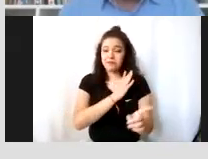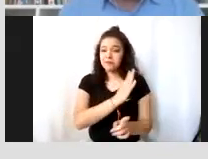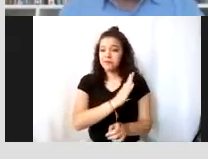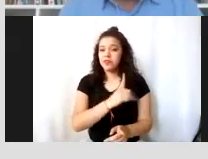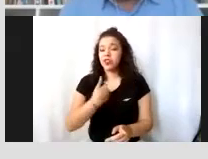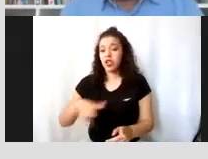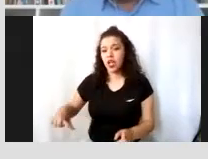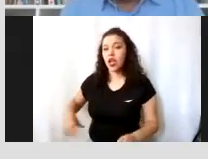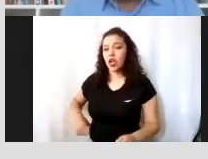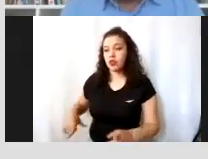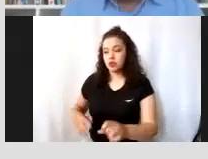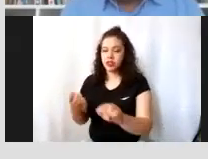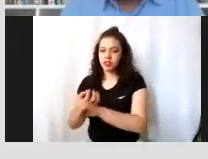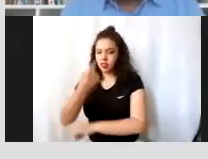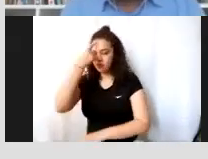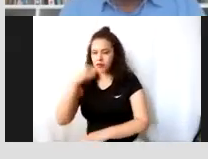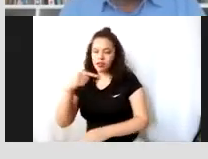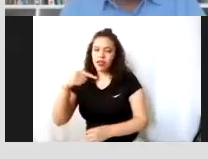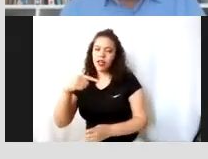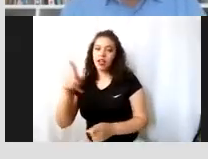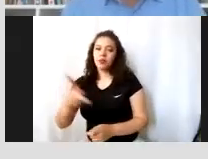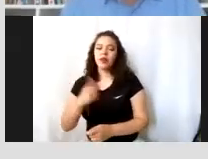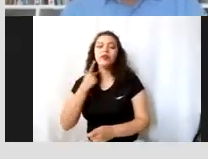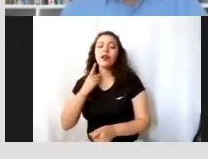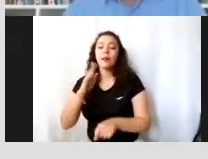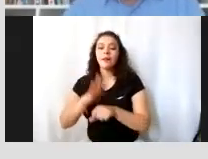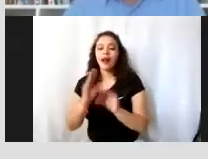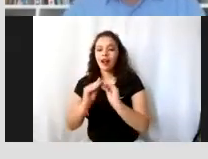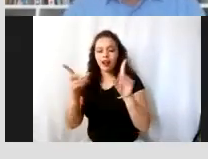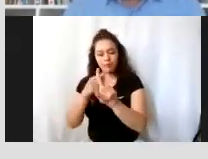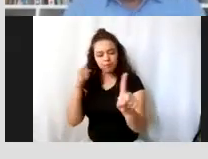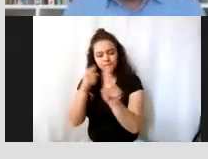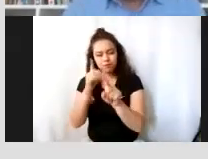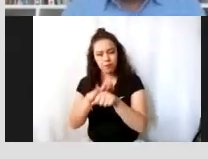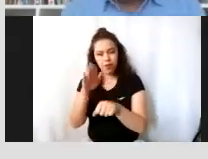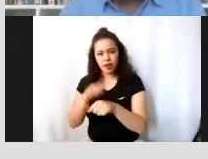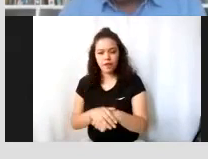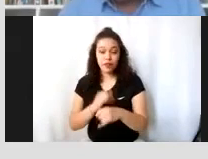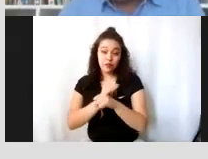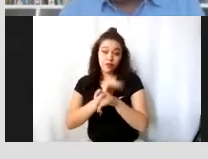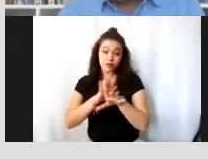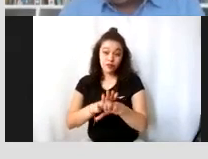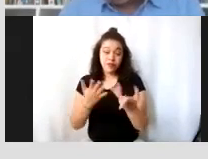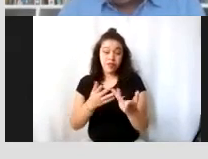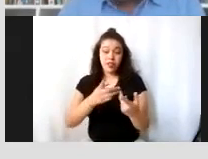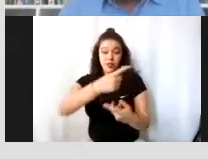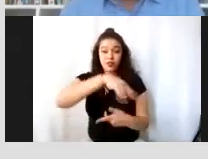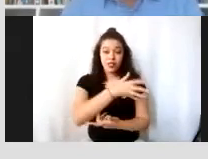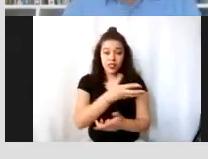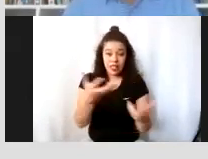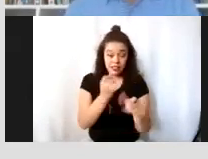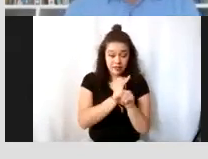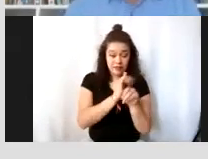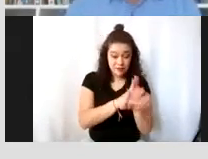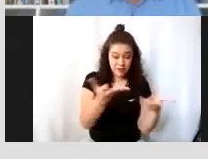gobierno para establecer políticas públicas más precisas. ¿Qué mejor que la información, todos los datos que ustedes generan para